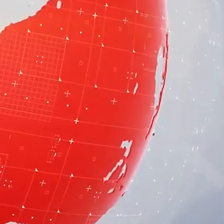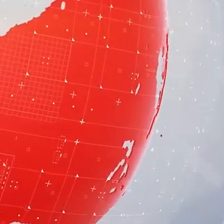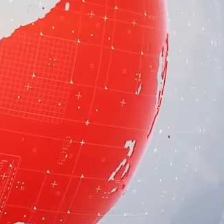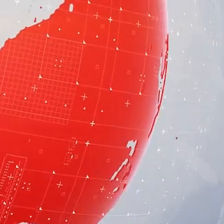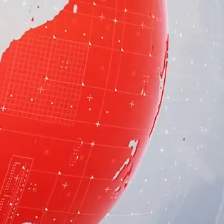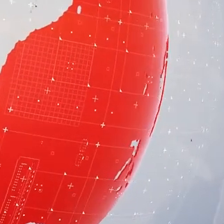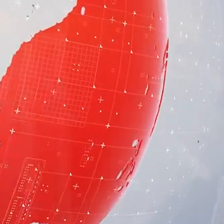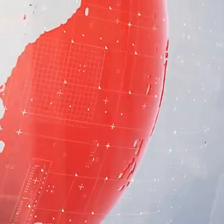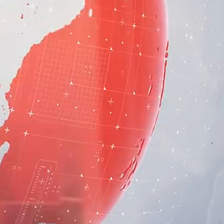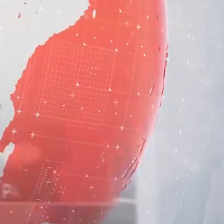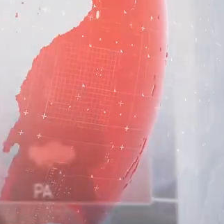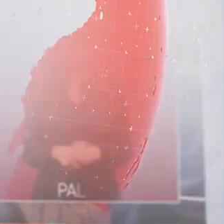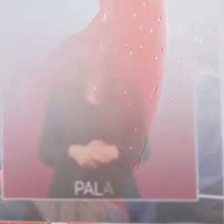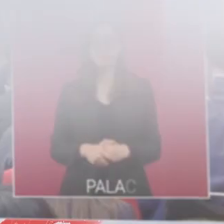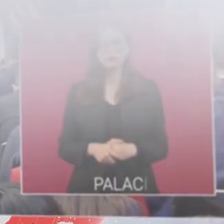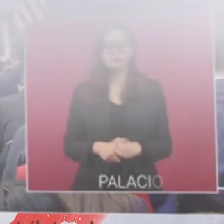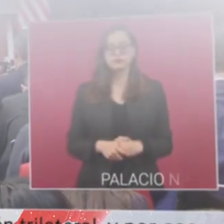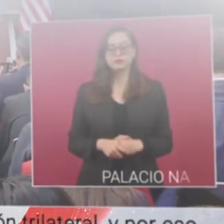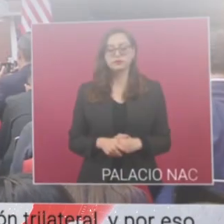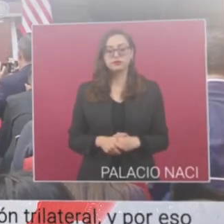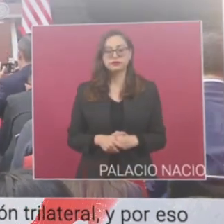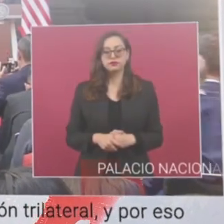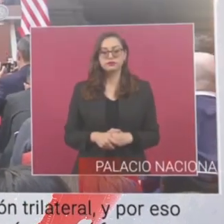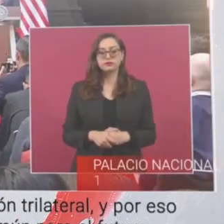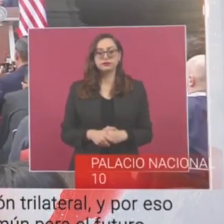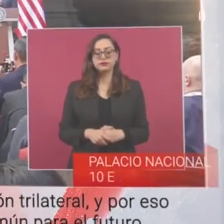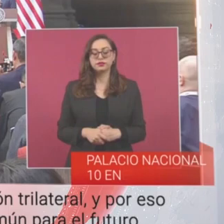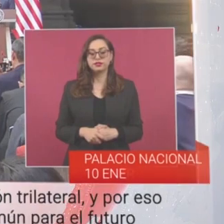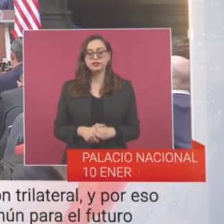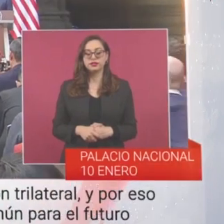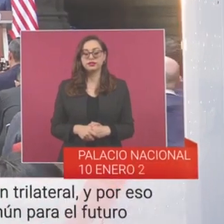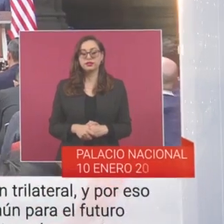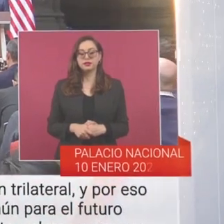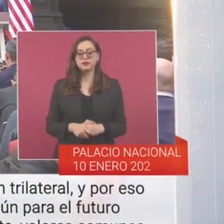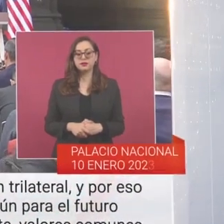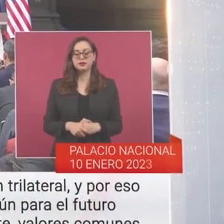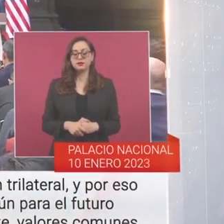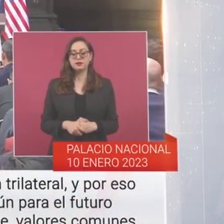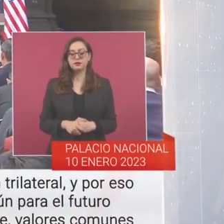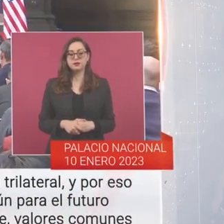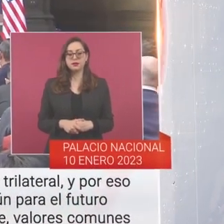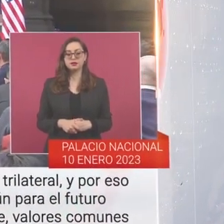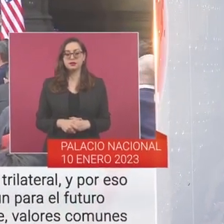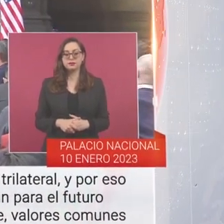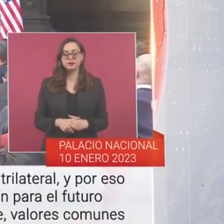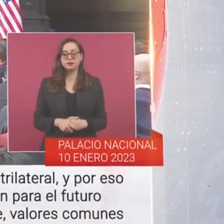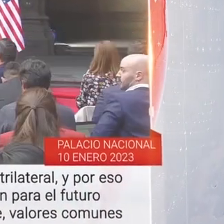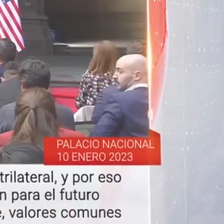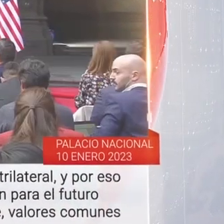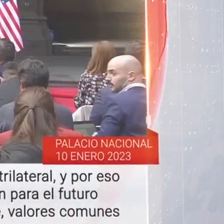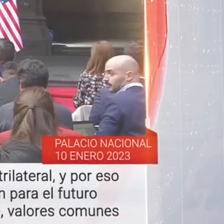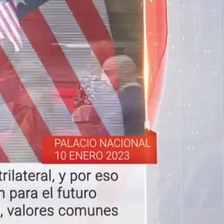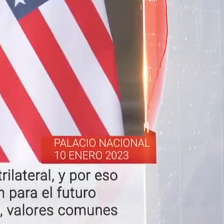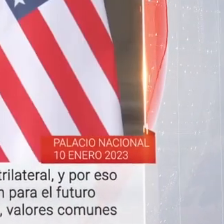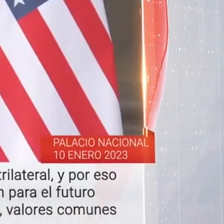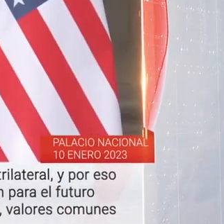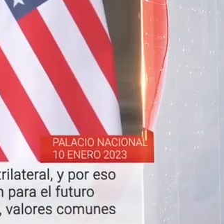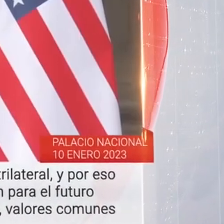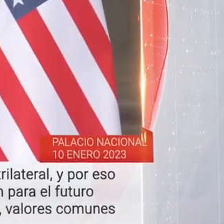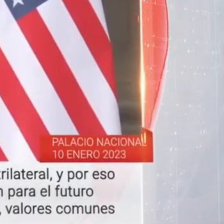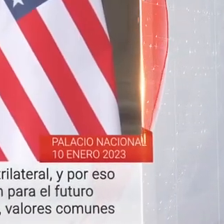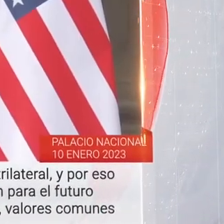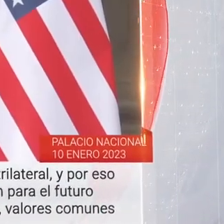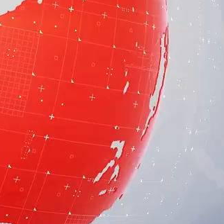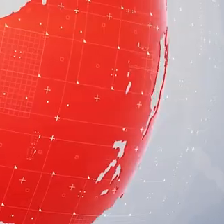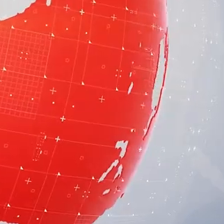We are stronger and better when we work together, the three of us. And together, we've made enormous progress since our